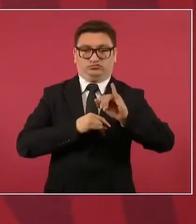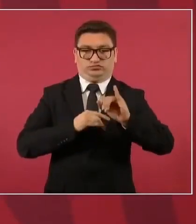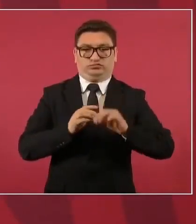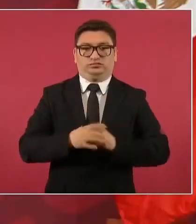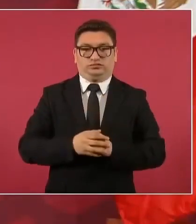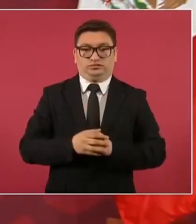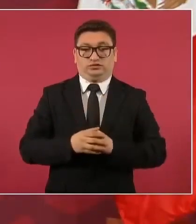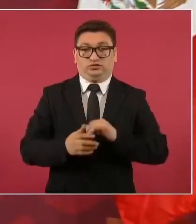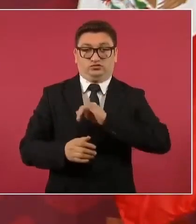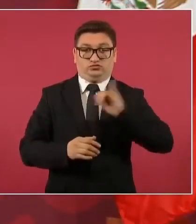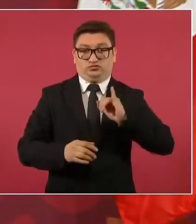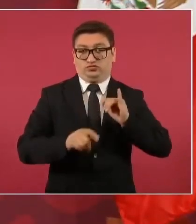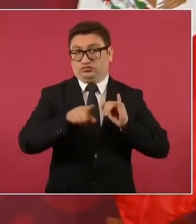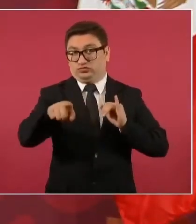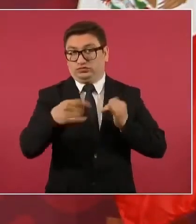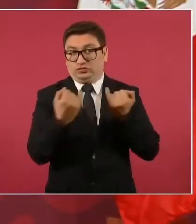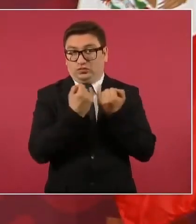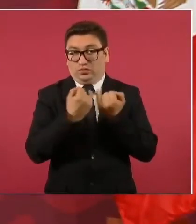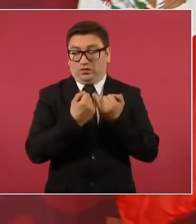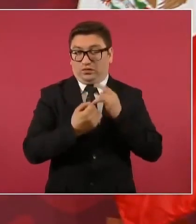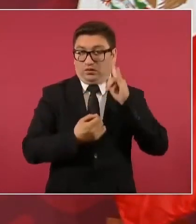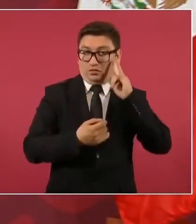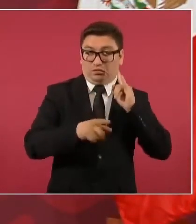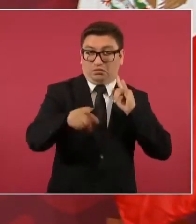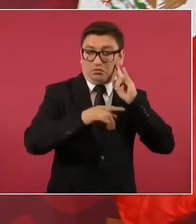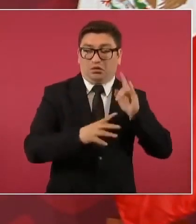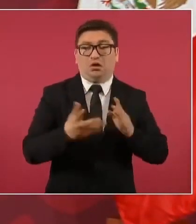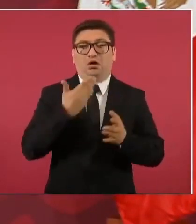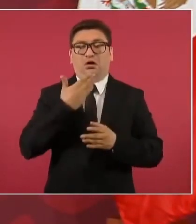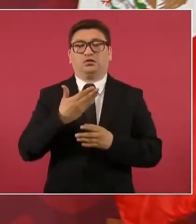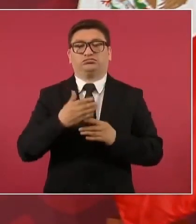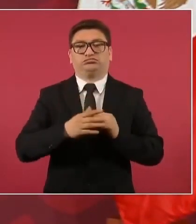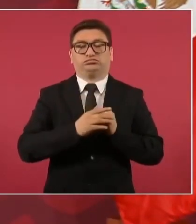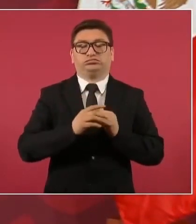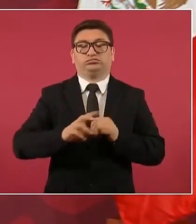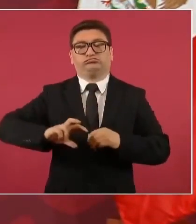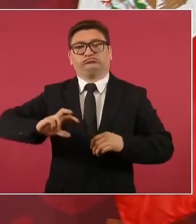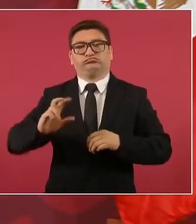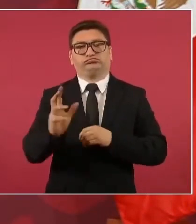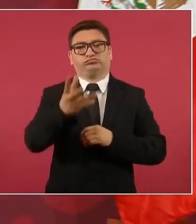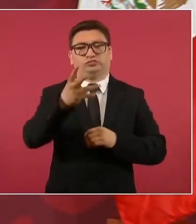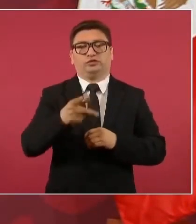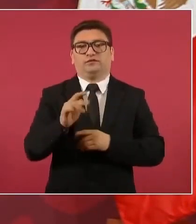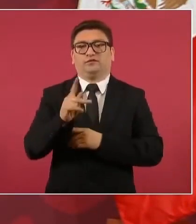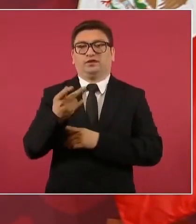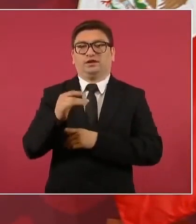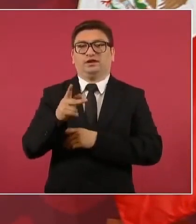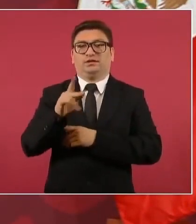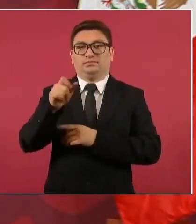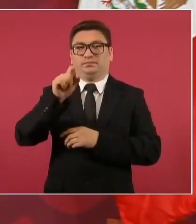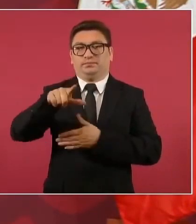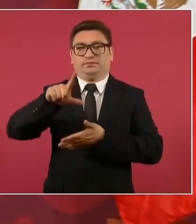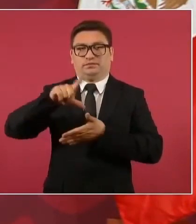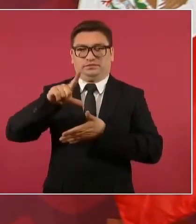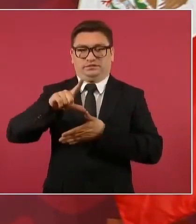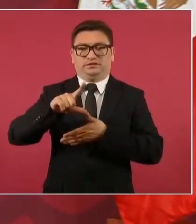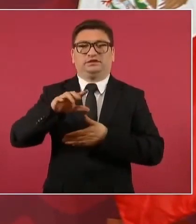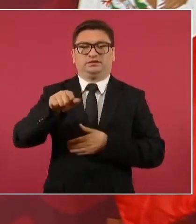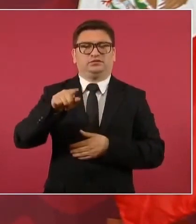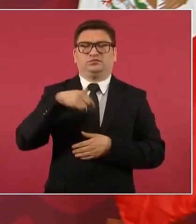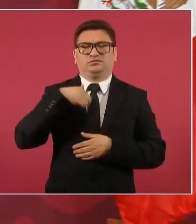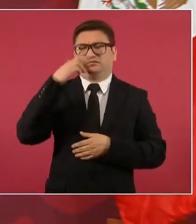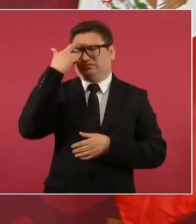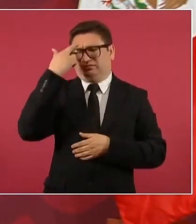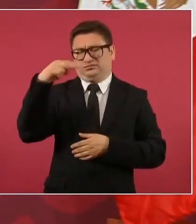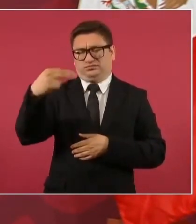En Palacio Nacional, el presidente López Obrador ha dedicado varios minutos de su conferencia matutina para criticar a quienes han convocado